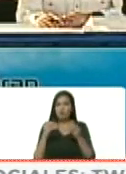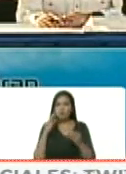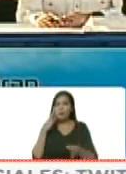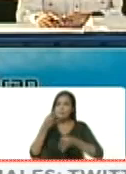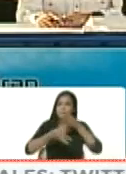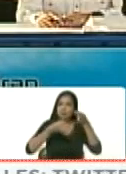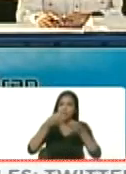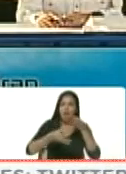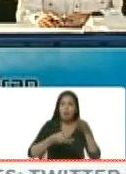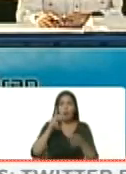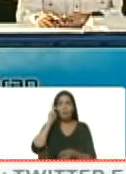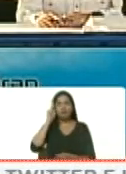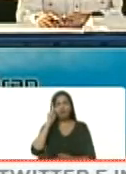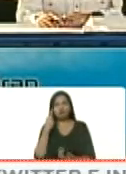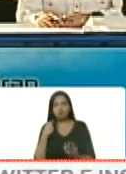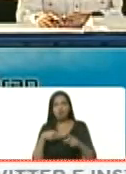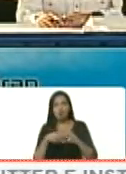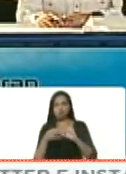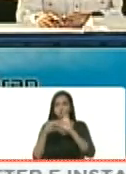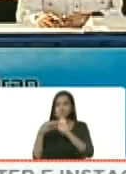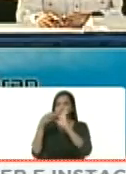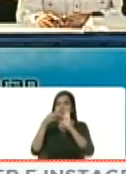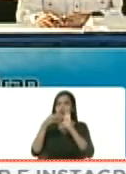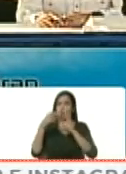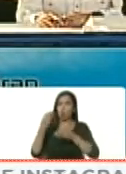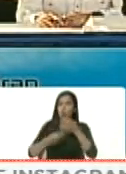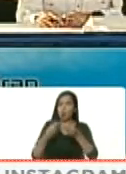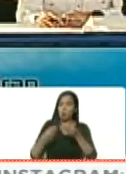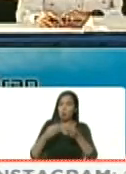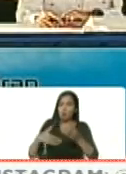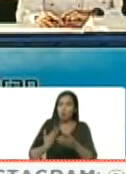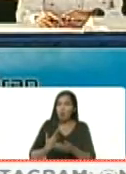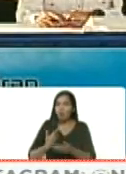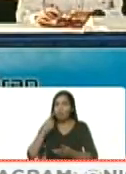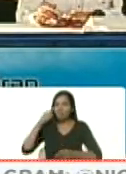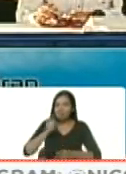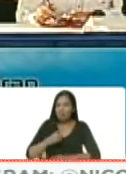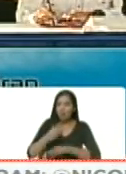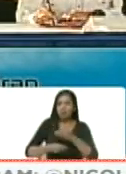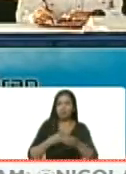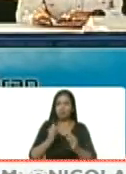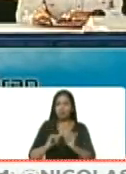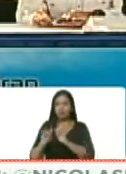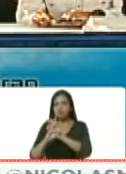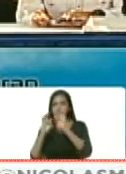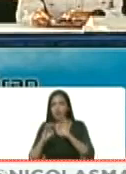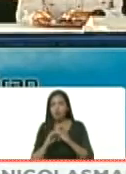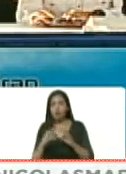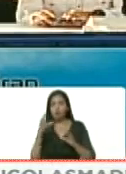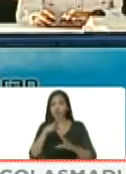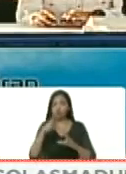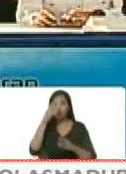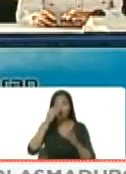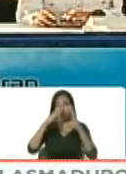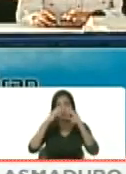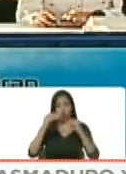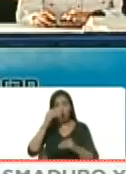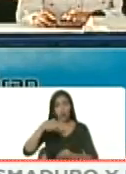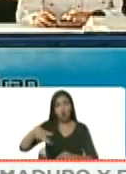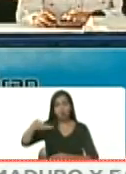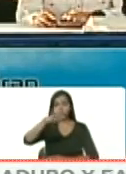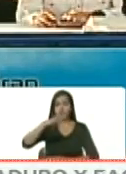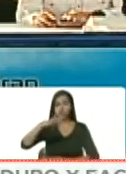explicaba el profesor Lubin Vera, cómo se puede y se debe aplicar. Y todos ustedes, jefes,